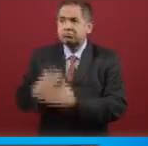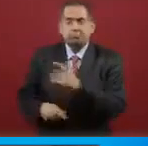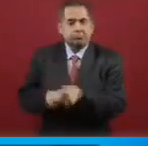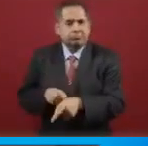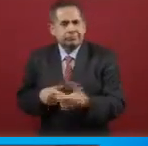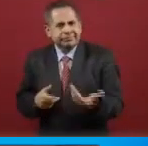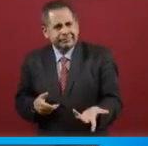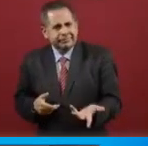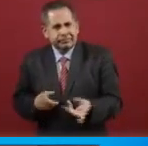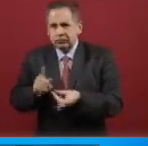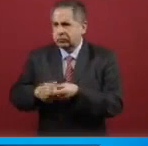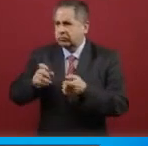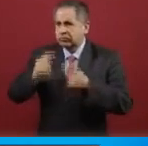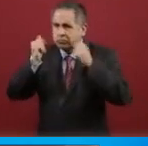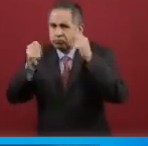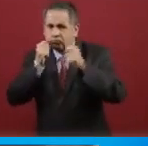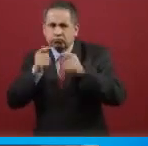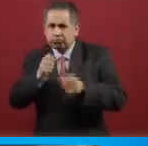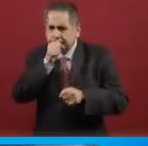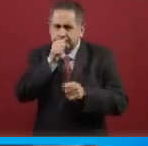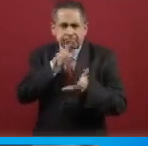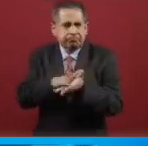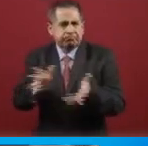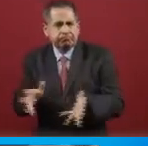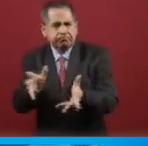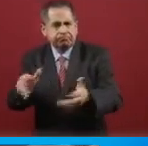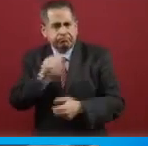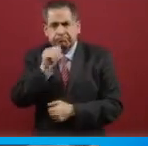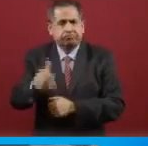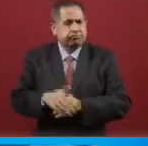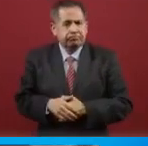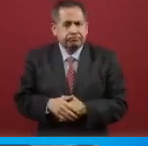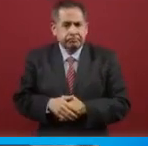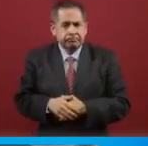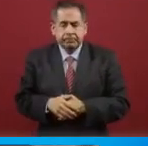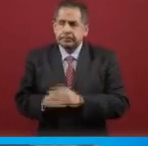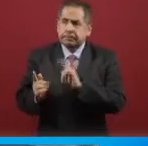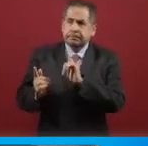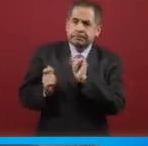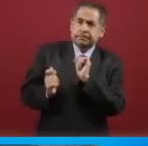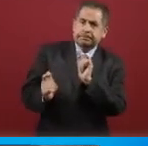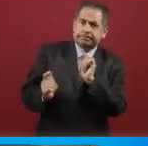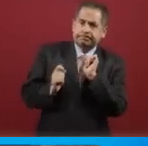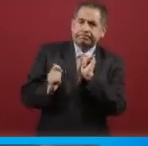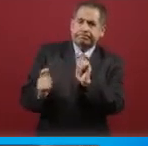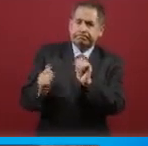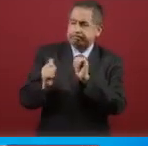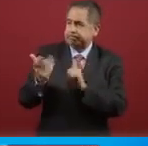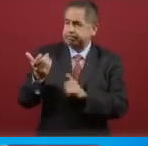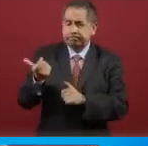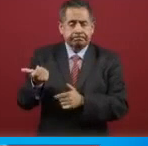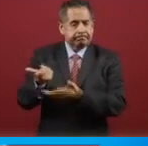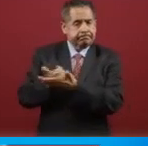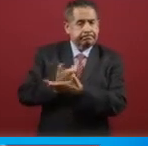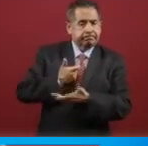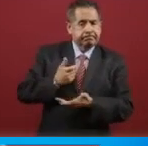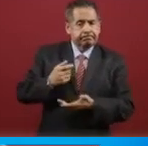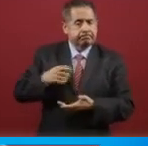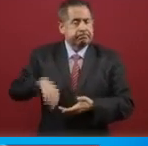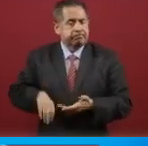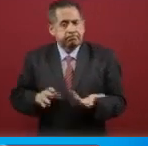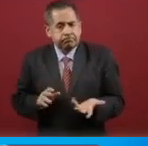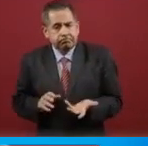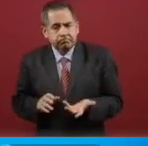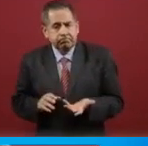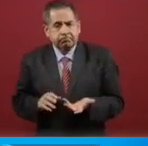presupuesto. Estos recursos se utilizaban para la compra de lealtades en medios de comunicación. No se fomentaba el turismo. Había 60 oficinas de